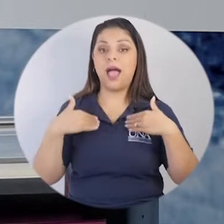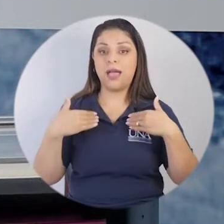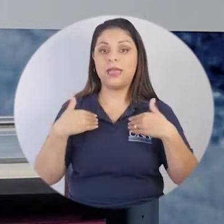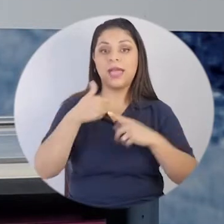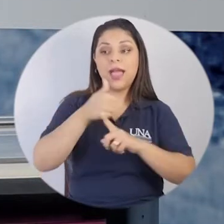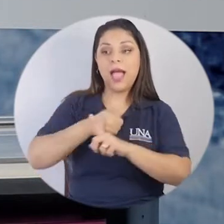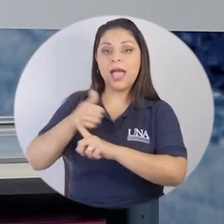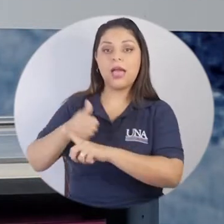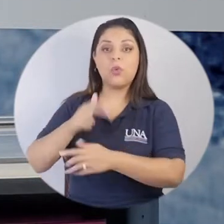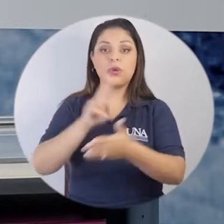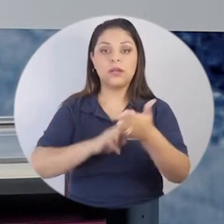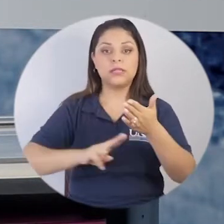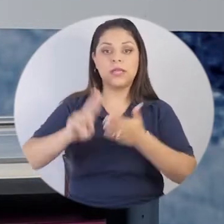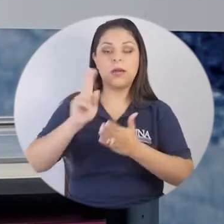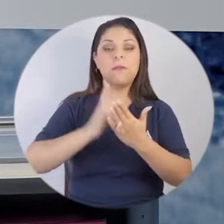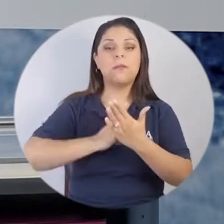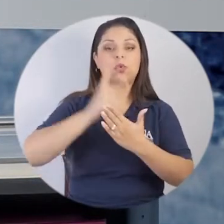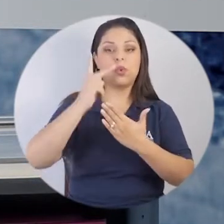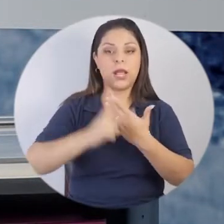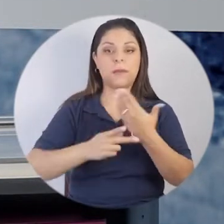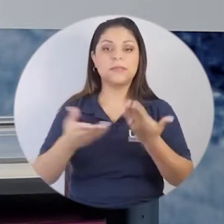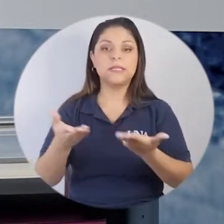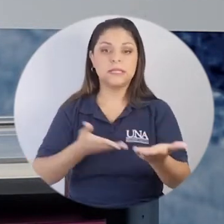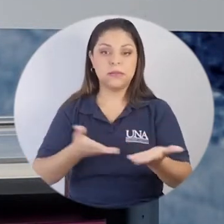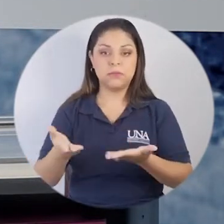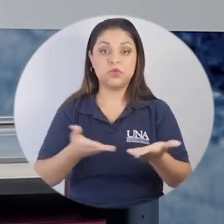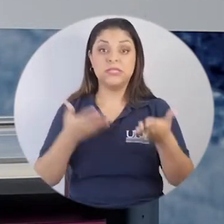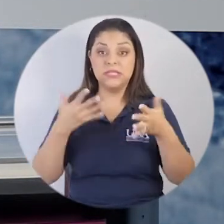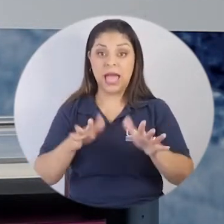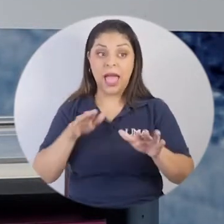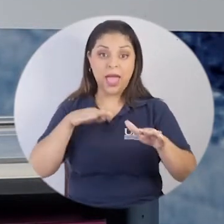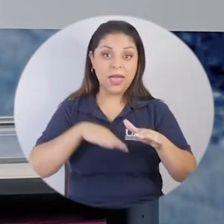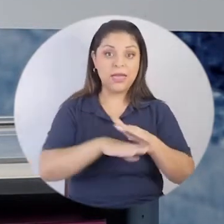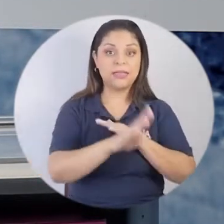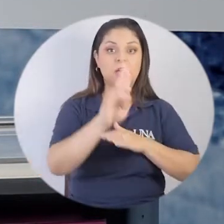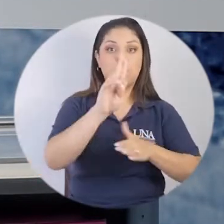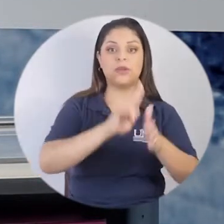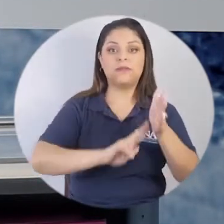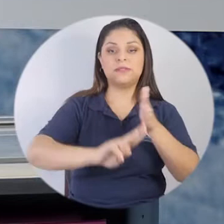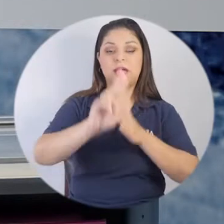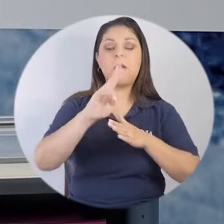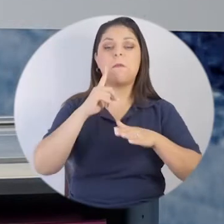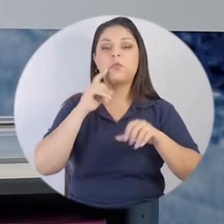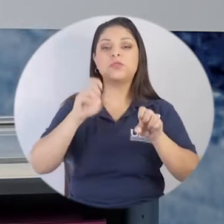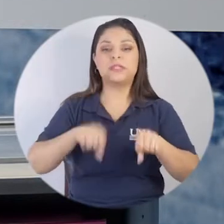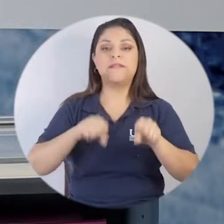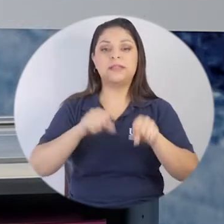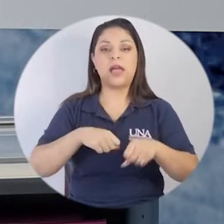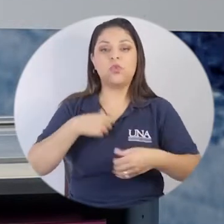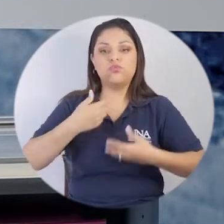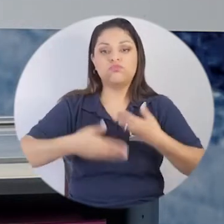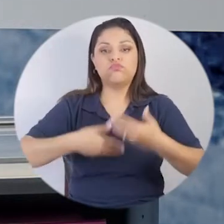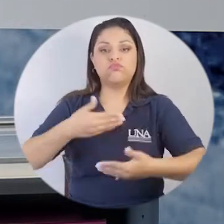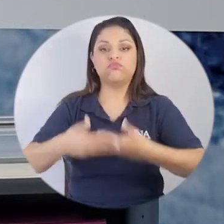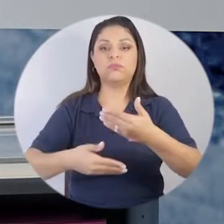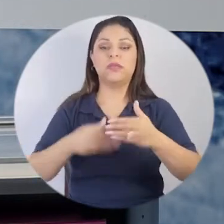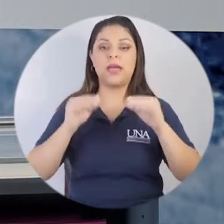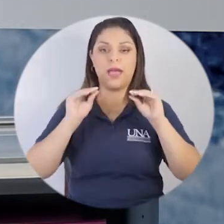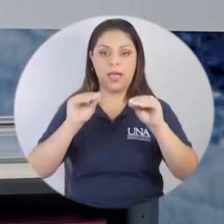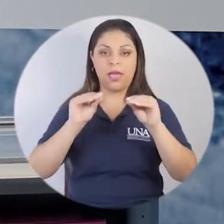universidad existen diferentes programas y servicios que ya en la permanencia pues les van posibilitando ese desenvolvimiento y ese desarrollo en el